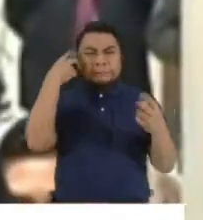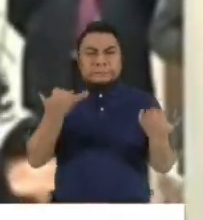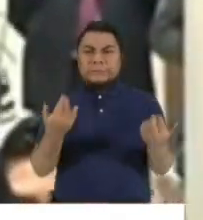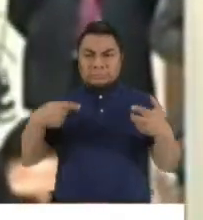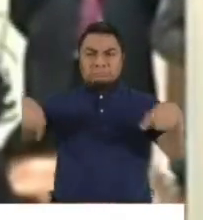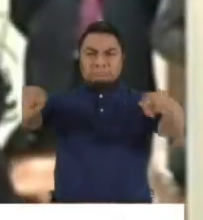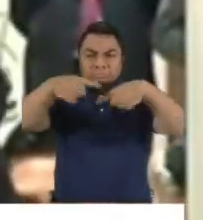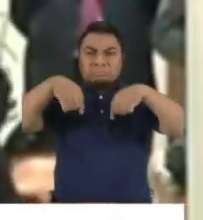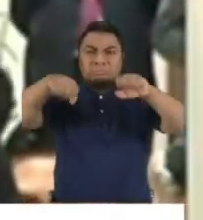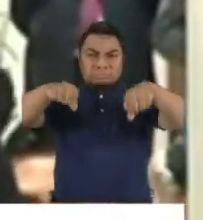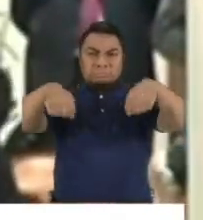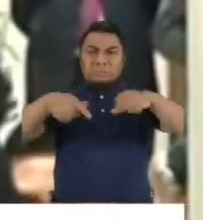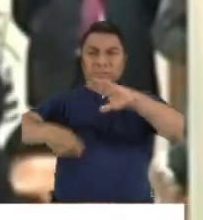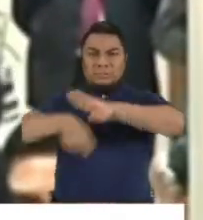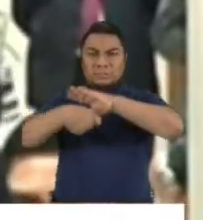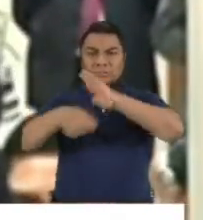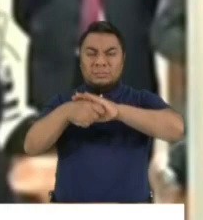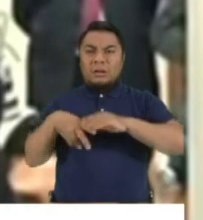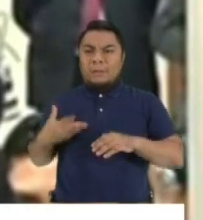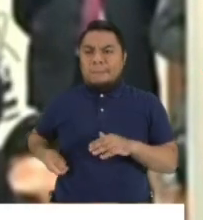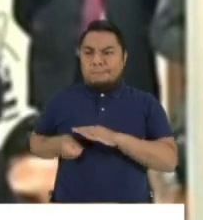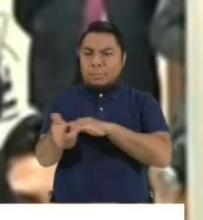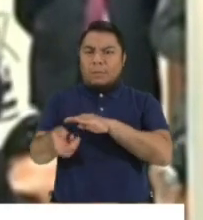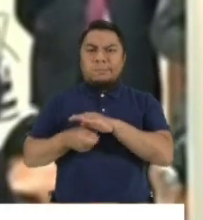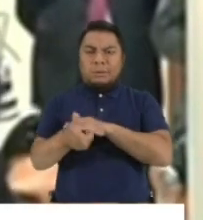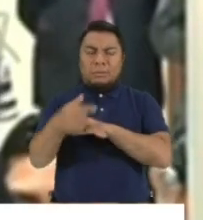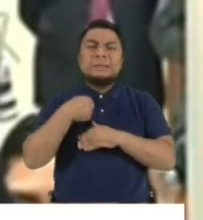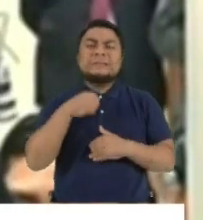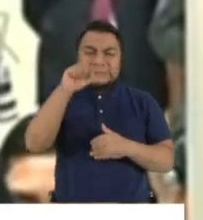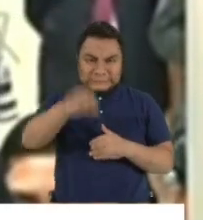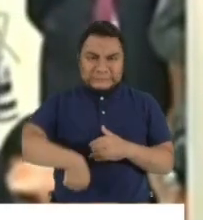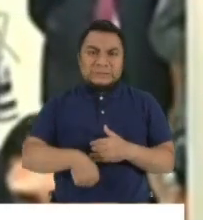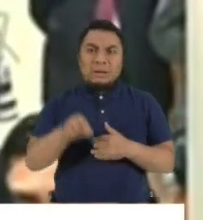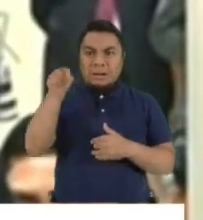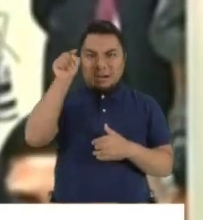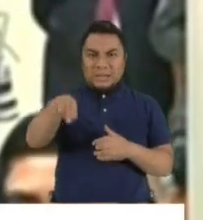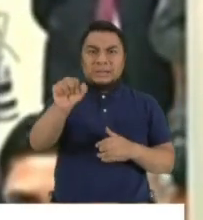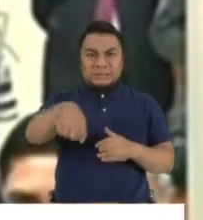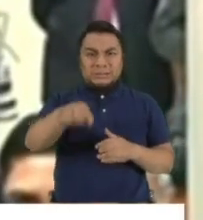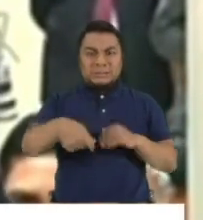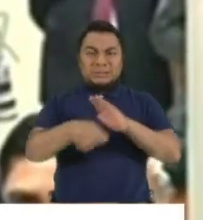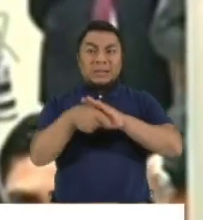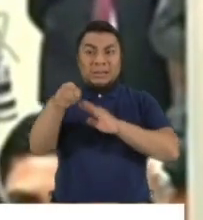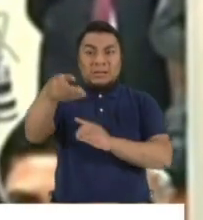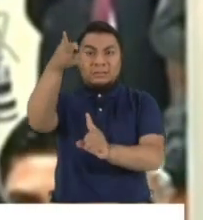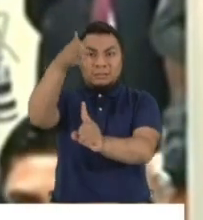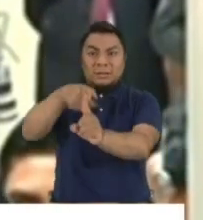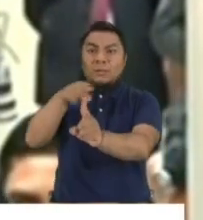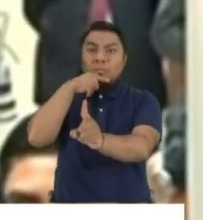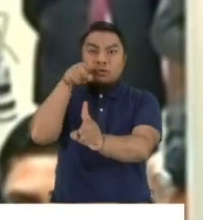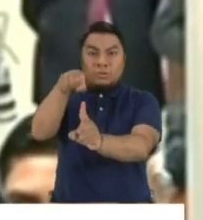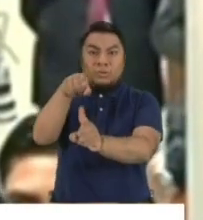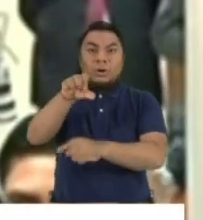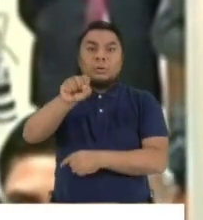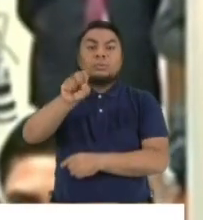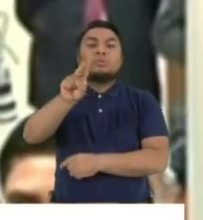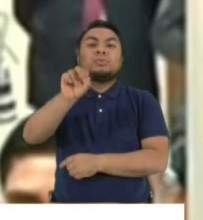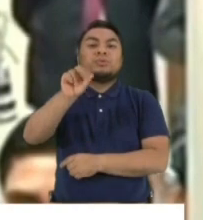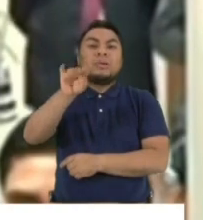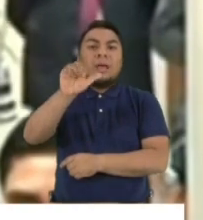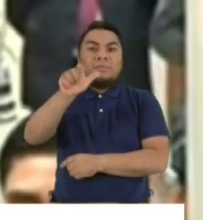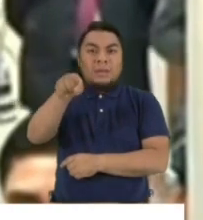de lavado de activos, de corrupción de funcionarios, en donde la investigada Susana